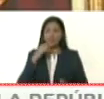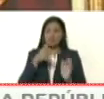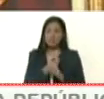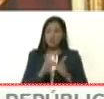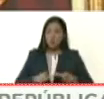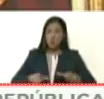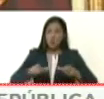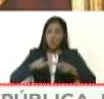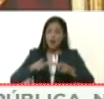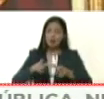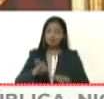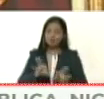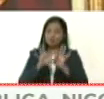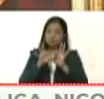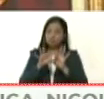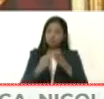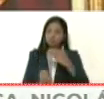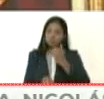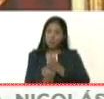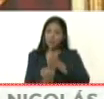localidad, de una base,